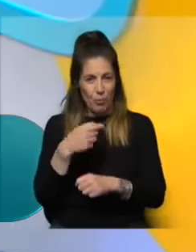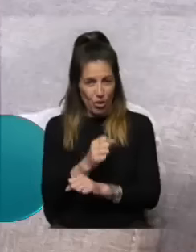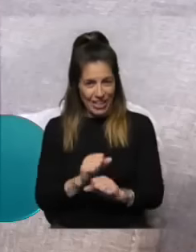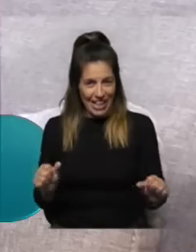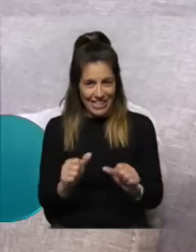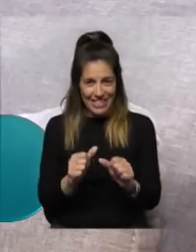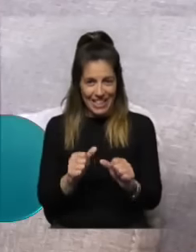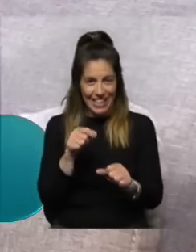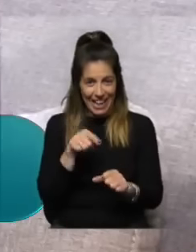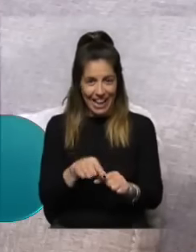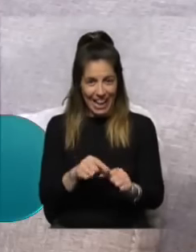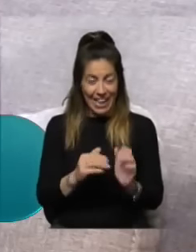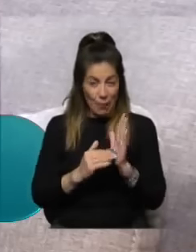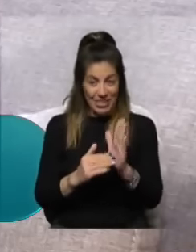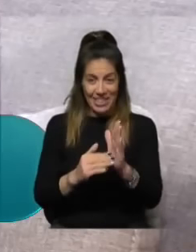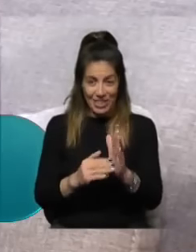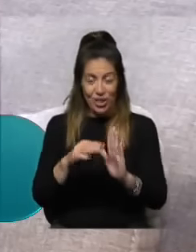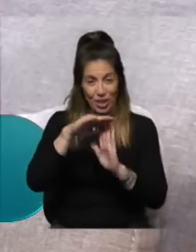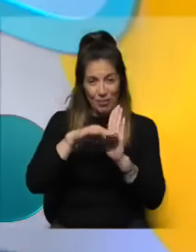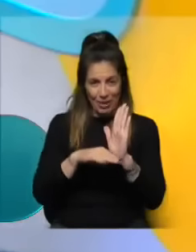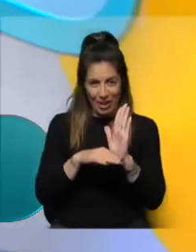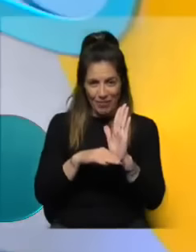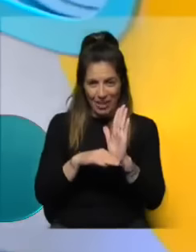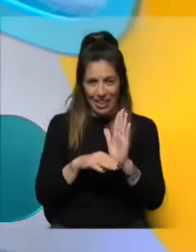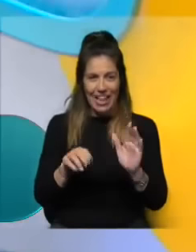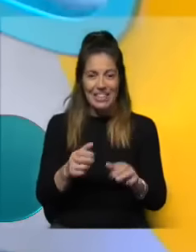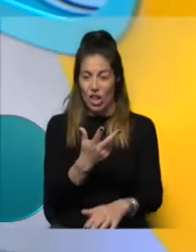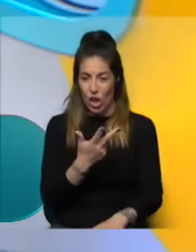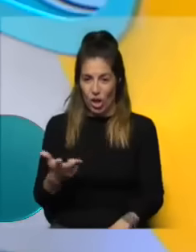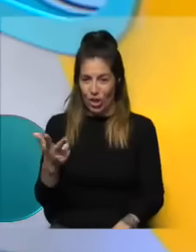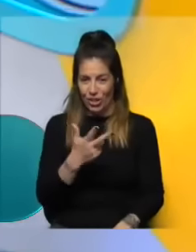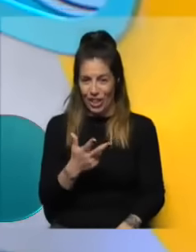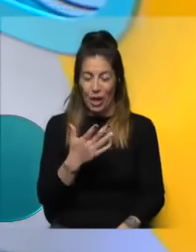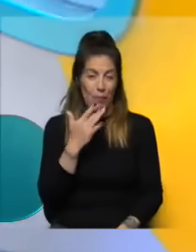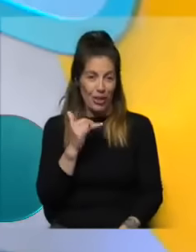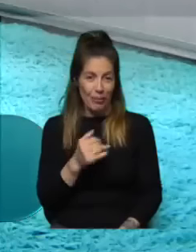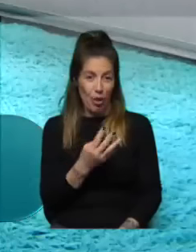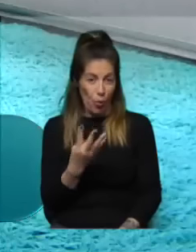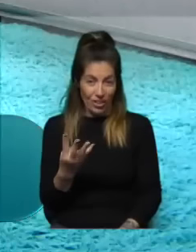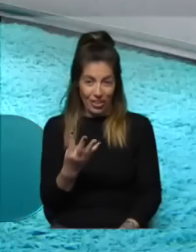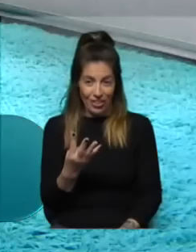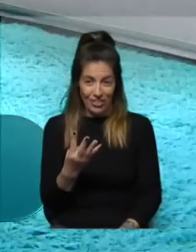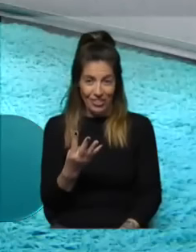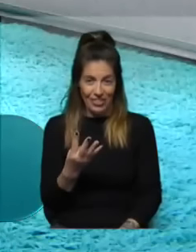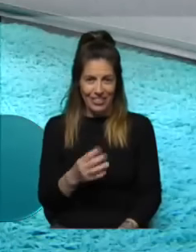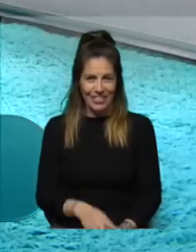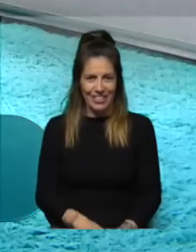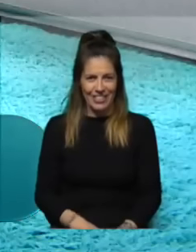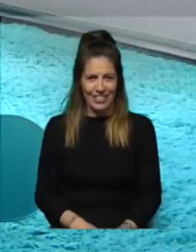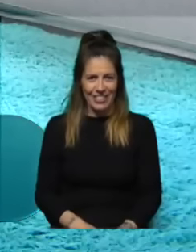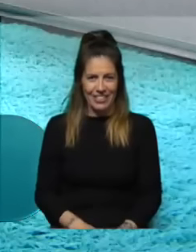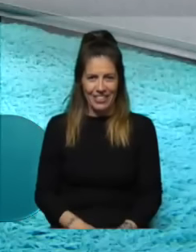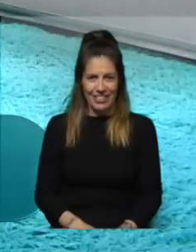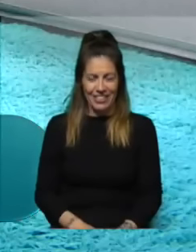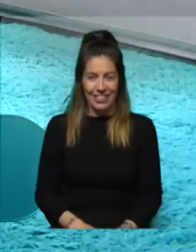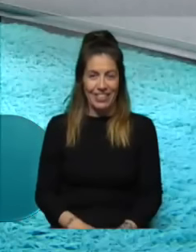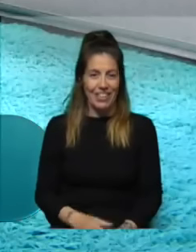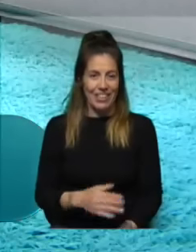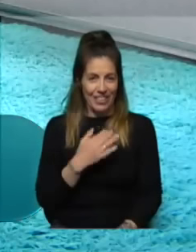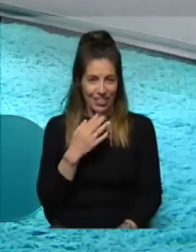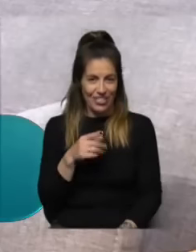del programa, la presentación del programa. Dale. Haciendo estos tres personajes, por ejemplo. Cuatro. Te ganaste JP, eso en un reciente... Vos no sabías, pero